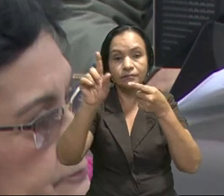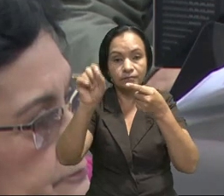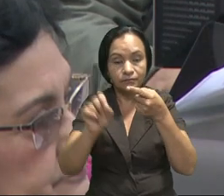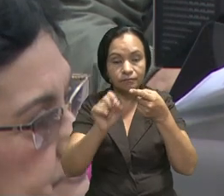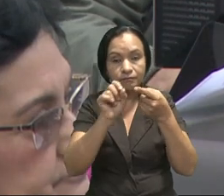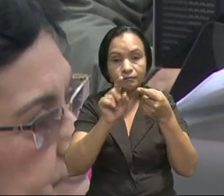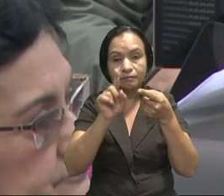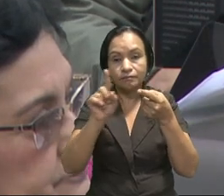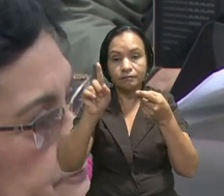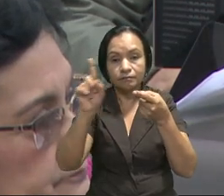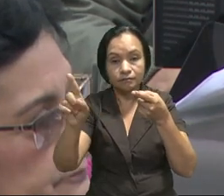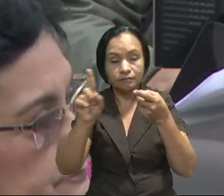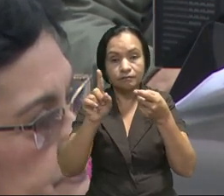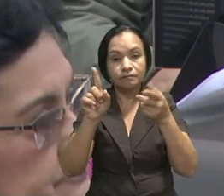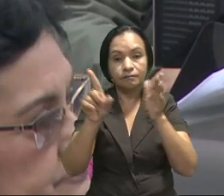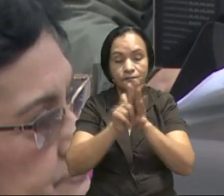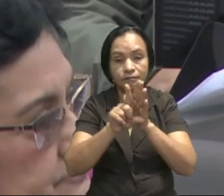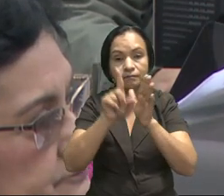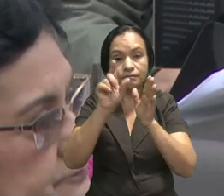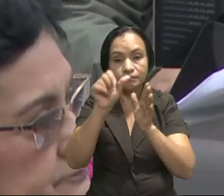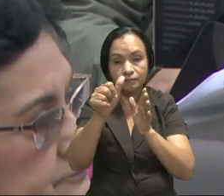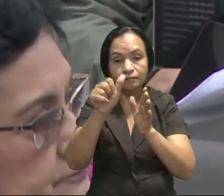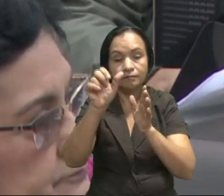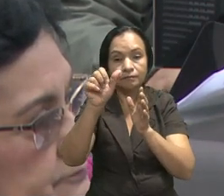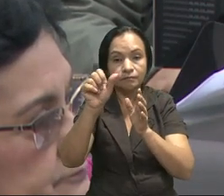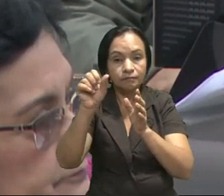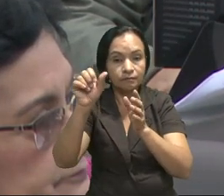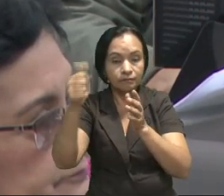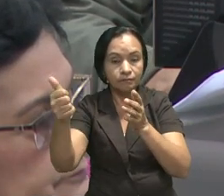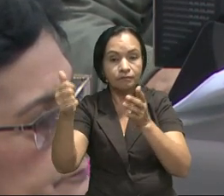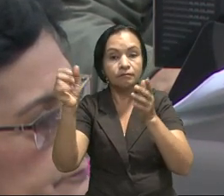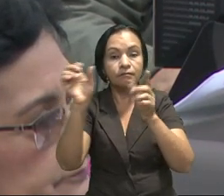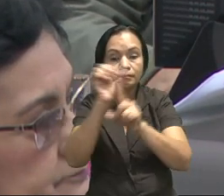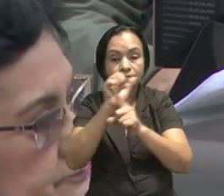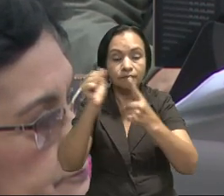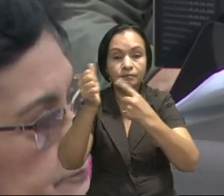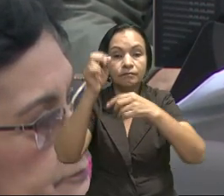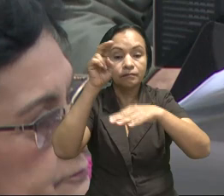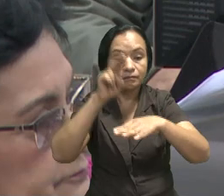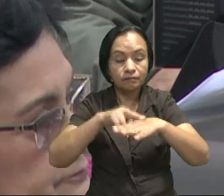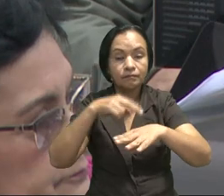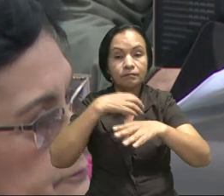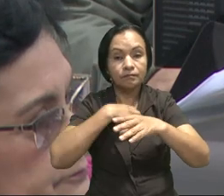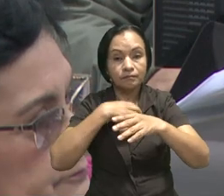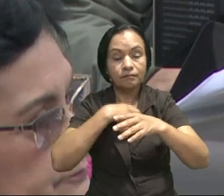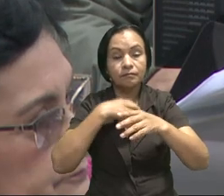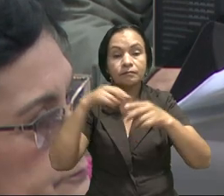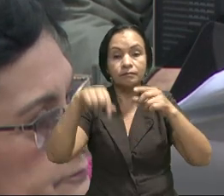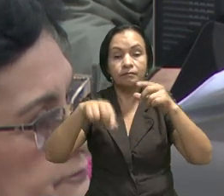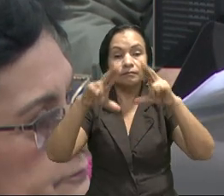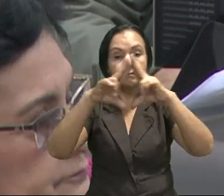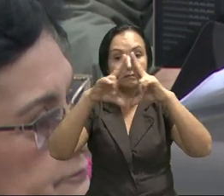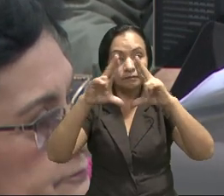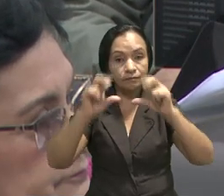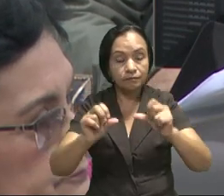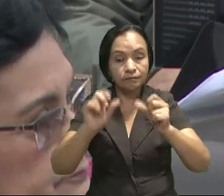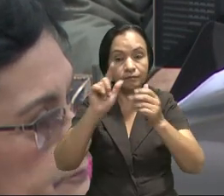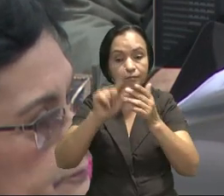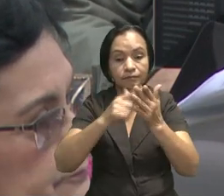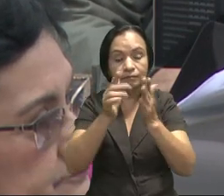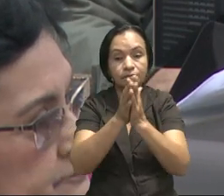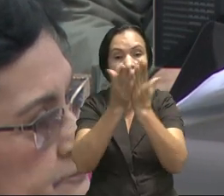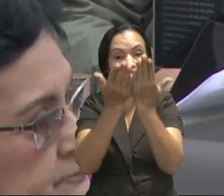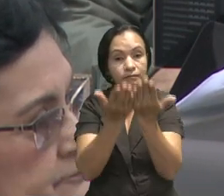110, 111 de la Ley 606, Ley Orgánica del Poder Legislativo de la República de Nicaragua, de la Gaceta